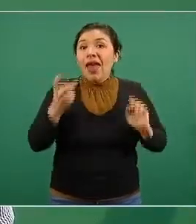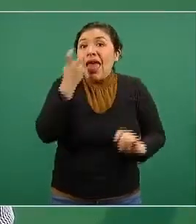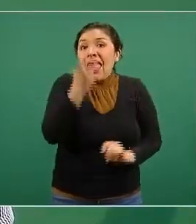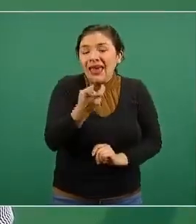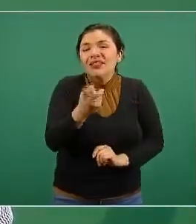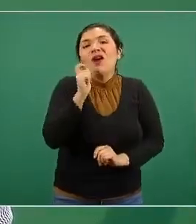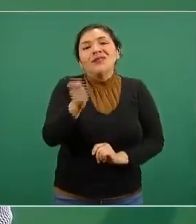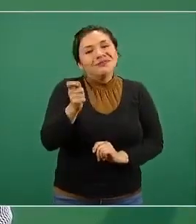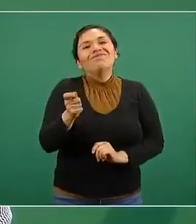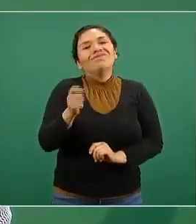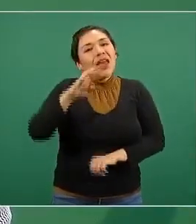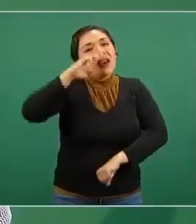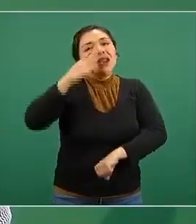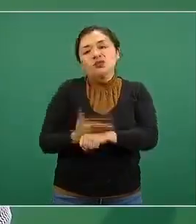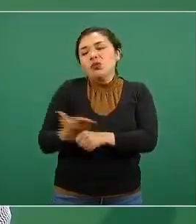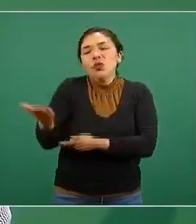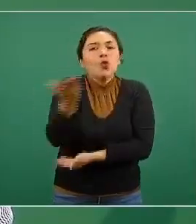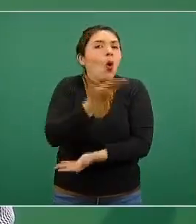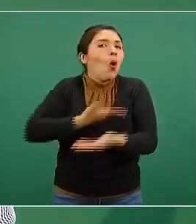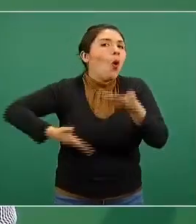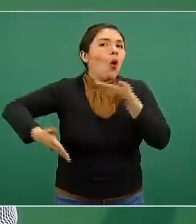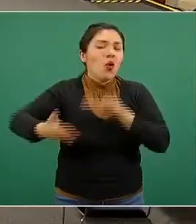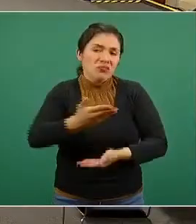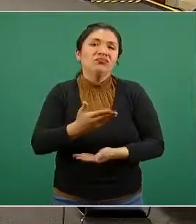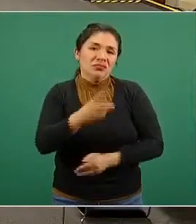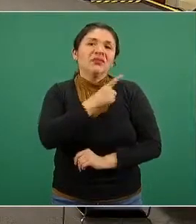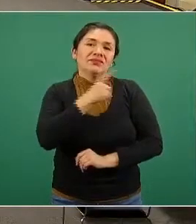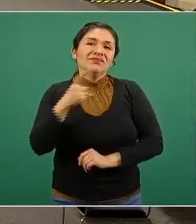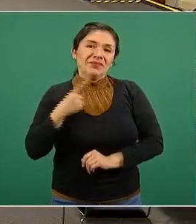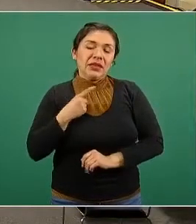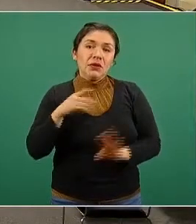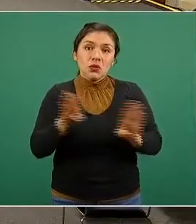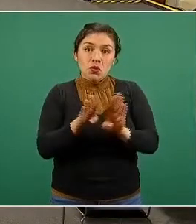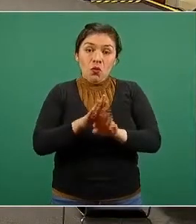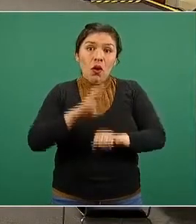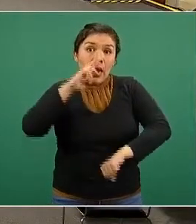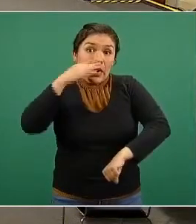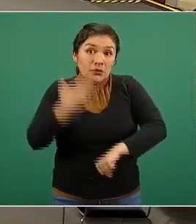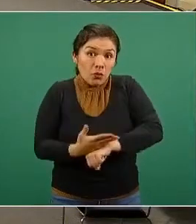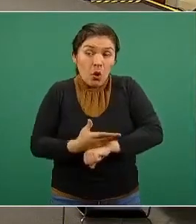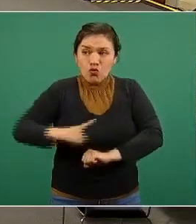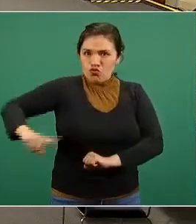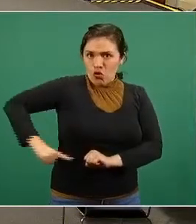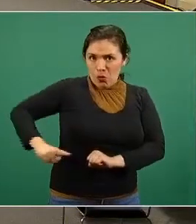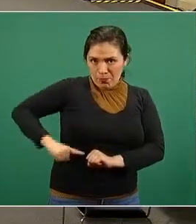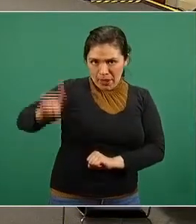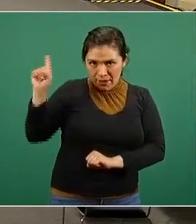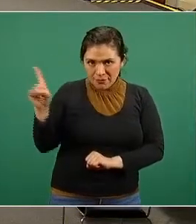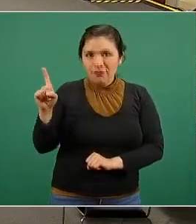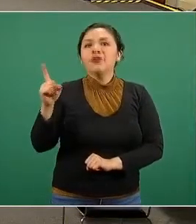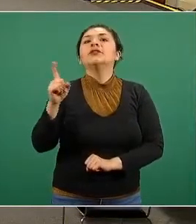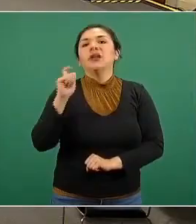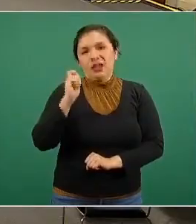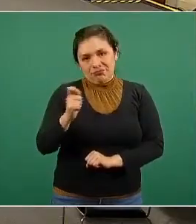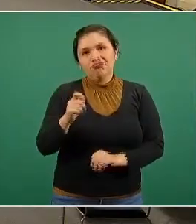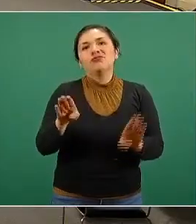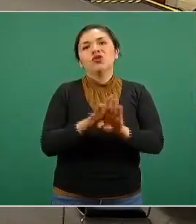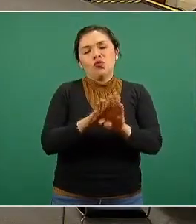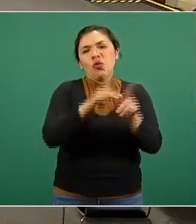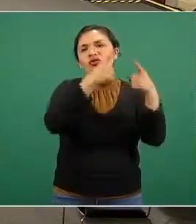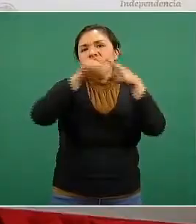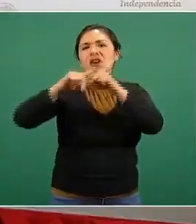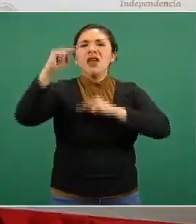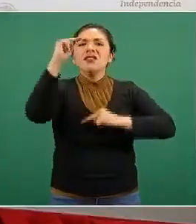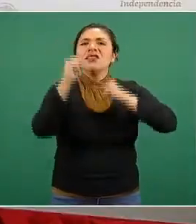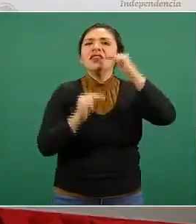algo compartido, o sea, es algo que en su momento tiene que estar tanto en la responsabilidad gubernamental que se tiene para los diferentes